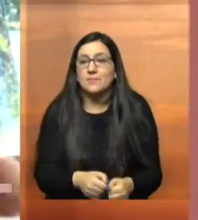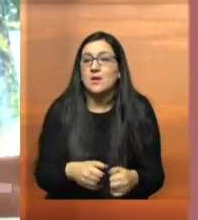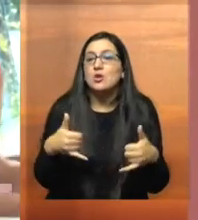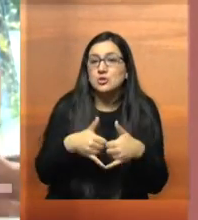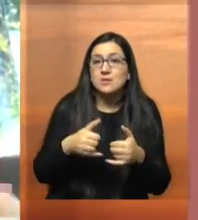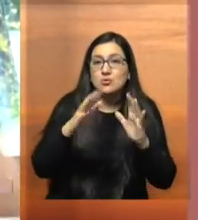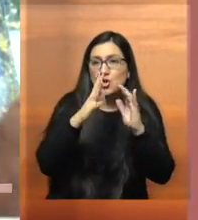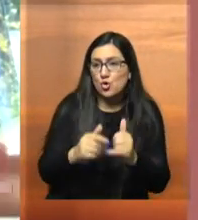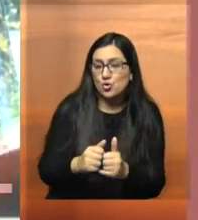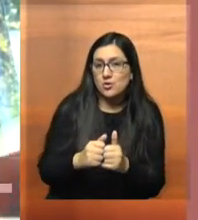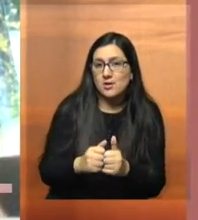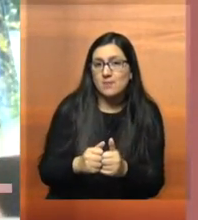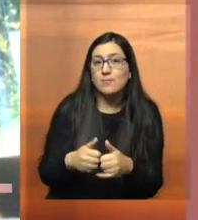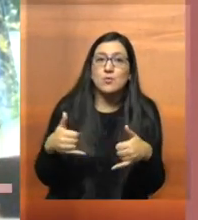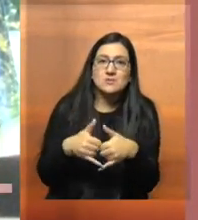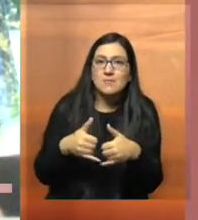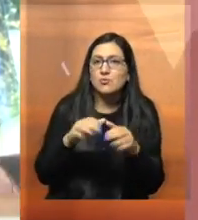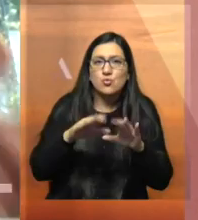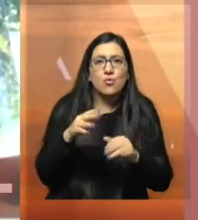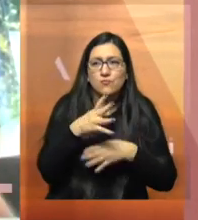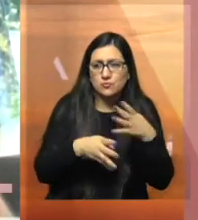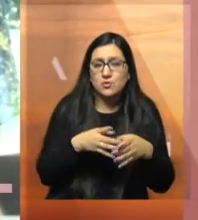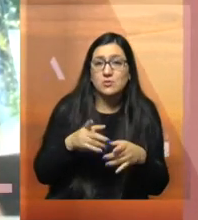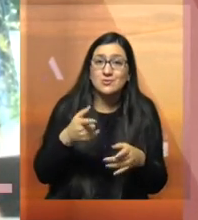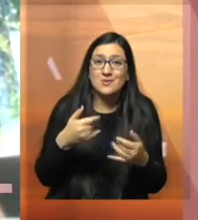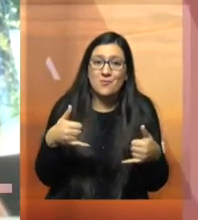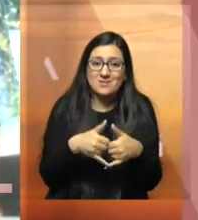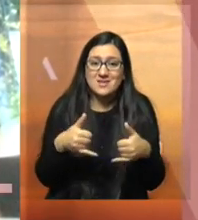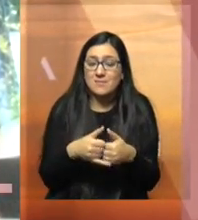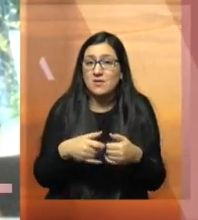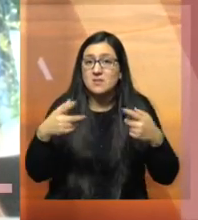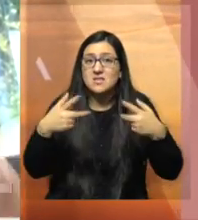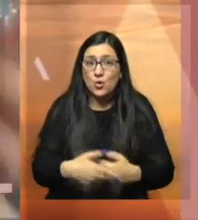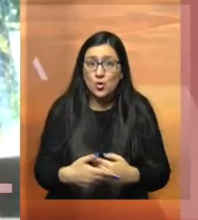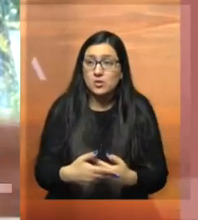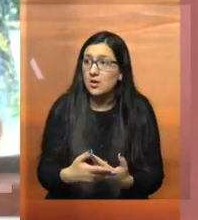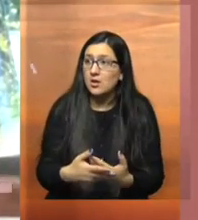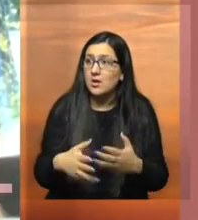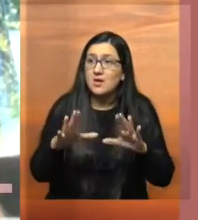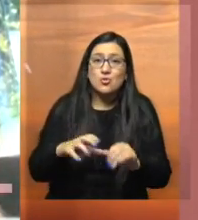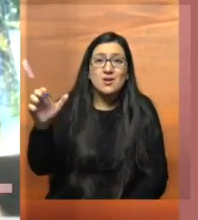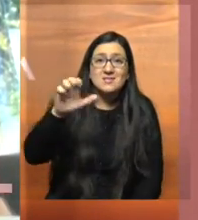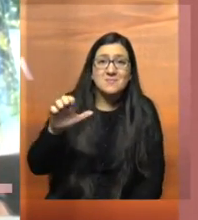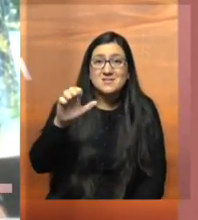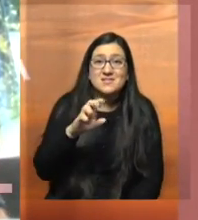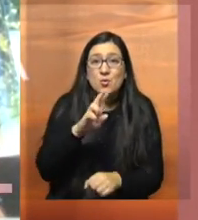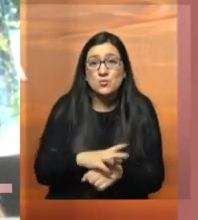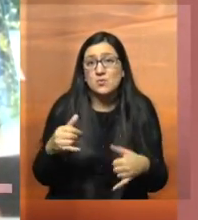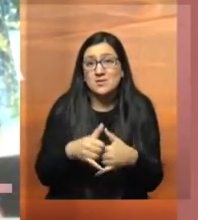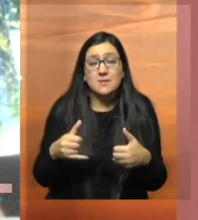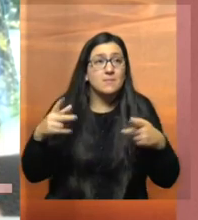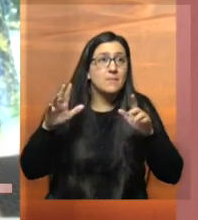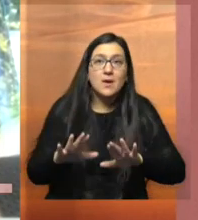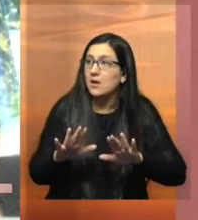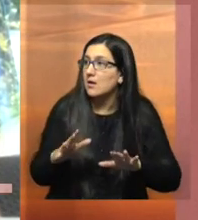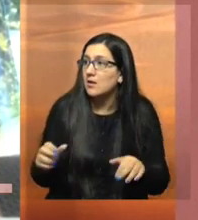entre ellas, la logística funciona a través de WhatsApp. Si WhatsApp se cae, paraliza todas las empresas que utilizan WhatsApp. Es así de sencillo, y ni